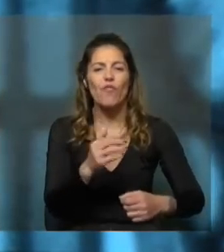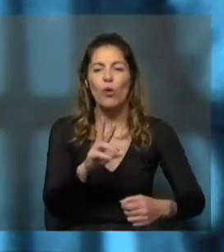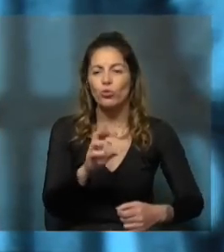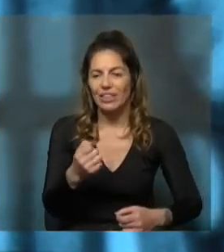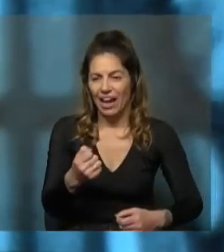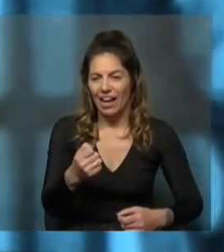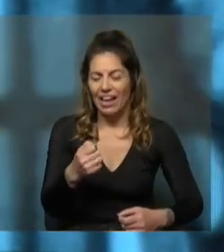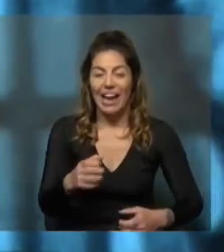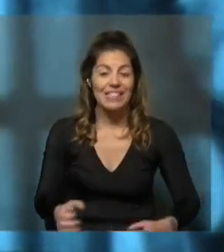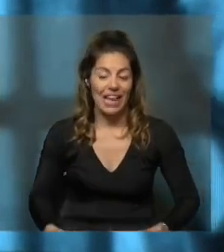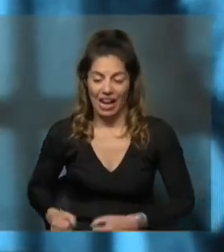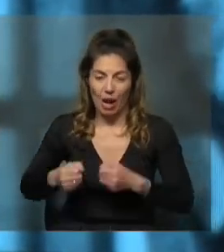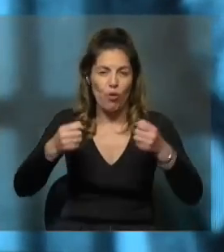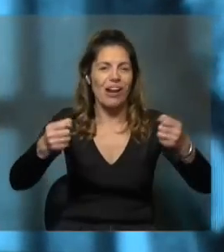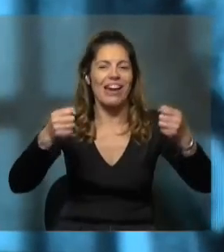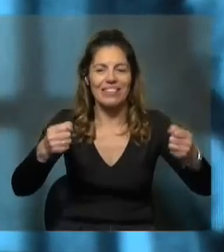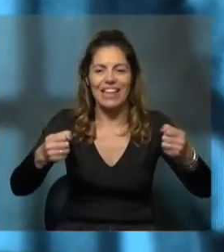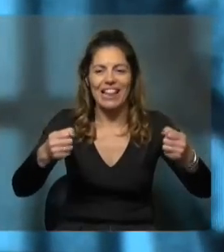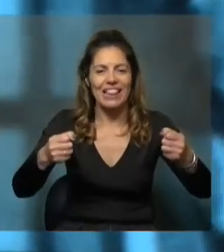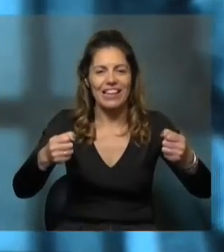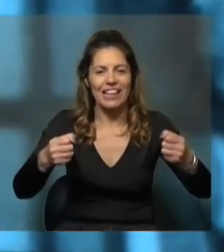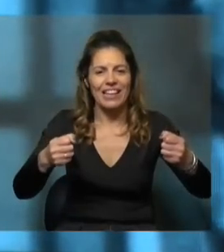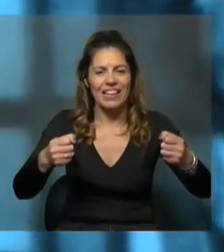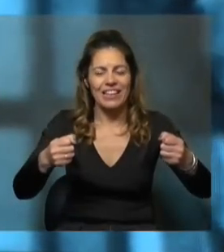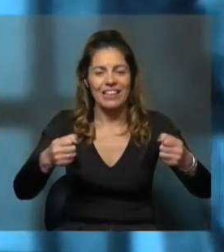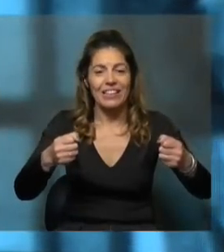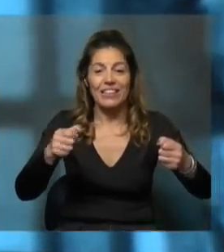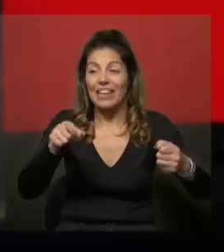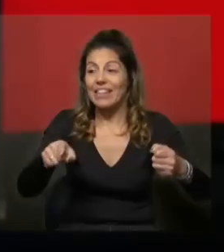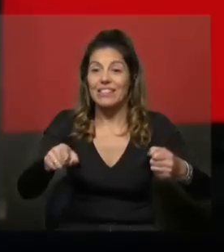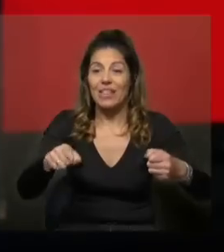que sacamos el cartel con Luis caramelo y bueno